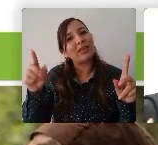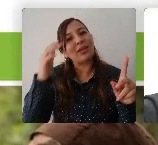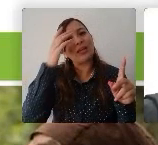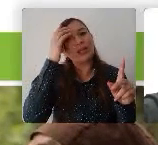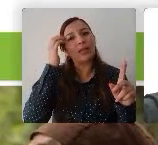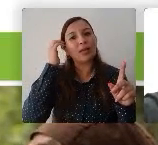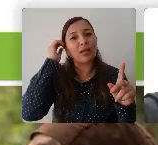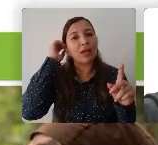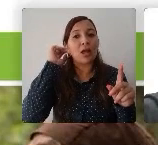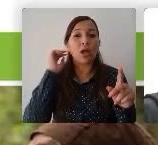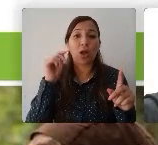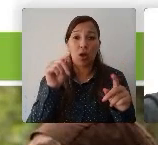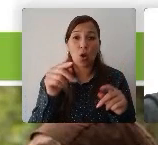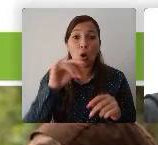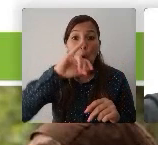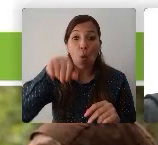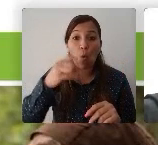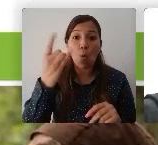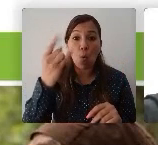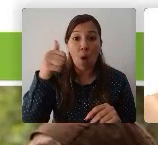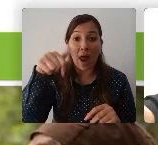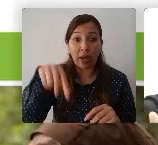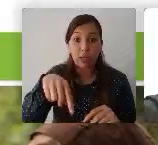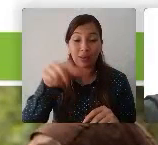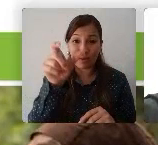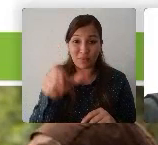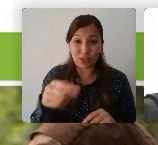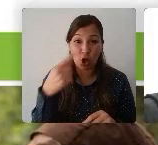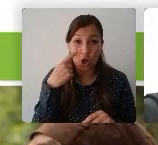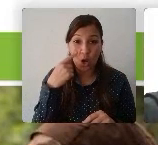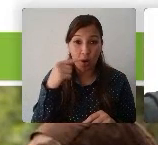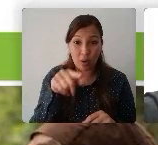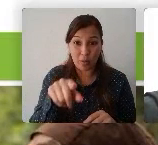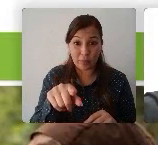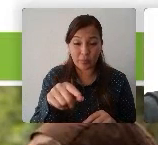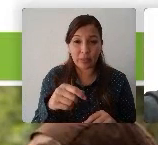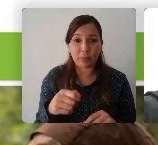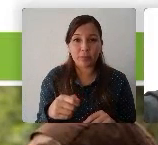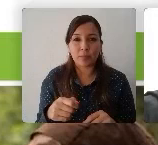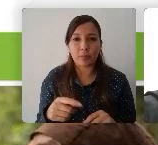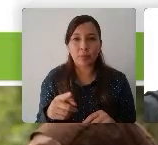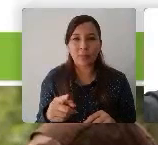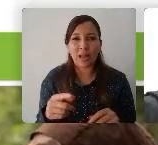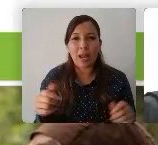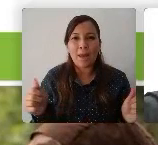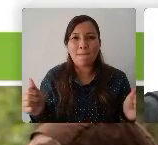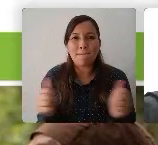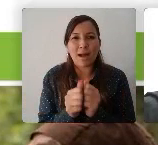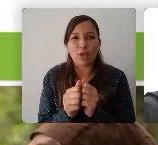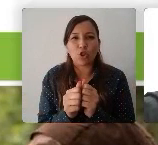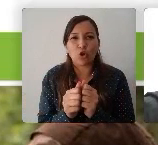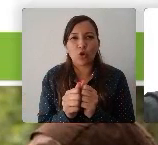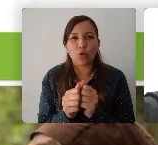que junto a todos sus compañeros tienen claro que han, como él menciona, han generado un pacto con la naturaleza, ¿no? Para